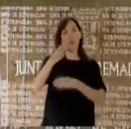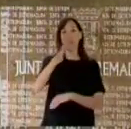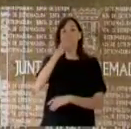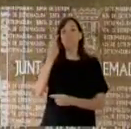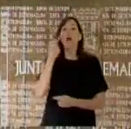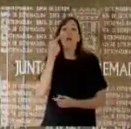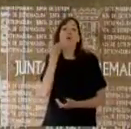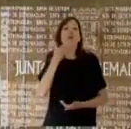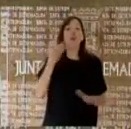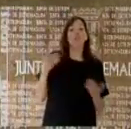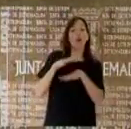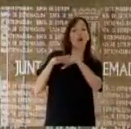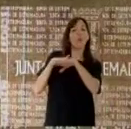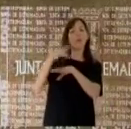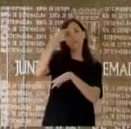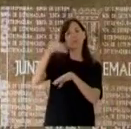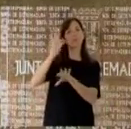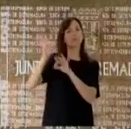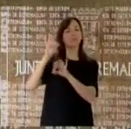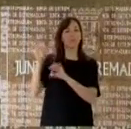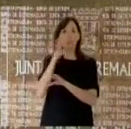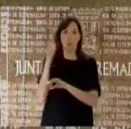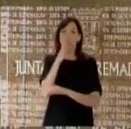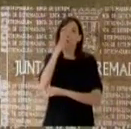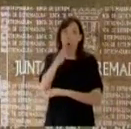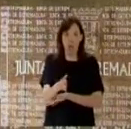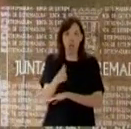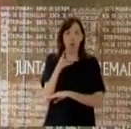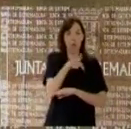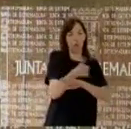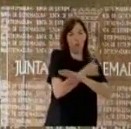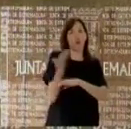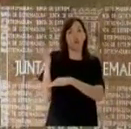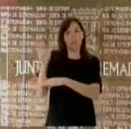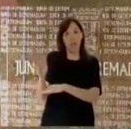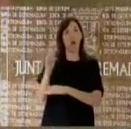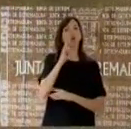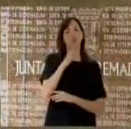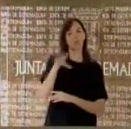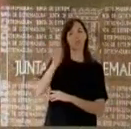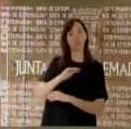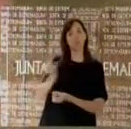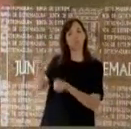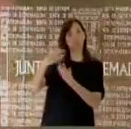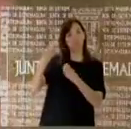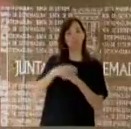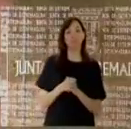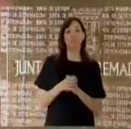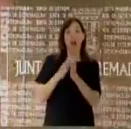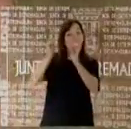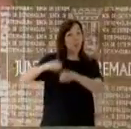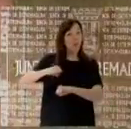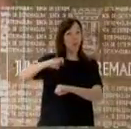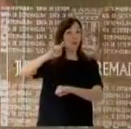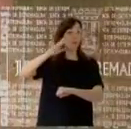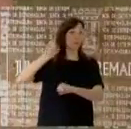que tiene los votos prestados para decidir por los ciudadanos durante 4 años. En aquel acuerdo nos instábamos a nosotros mismos